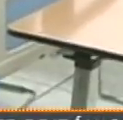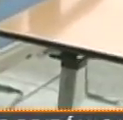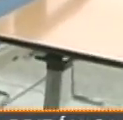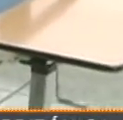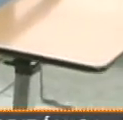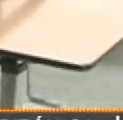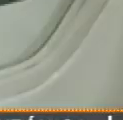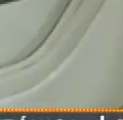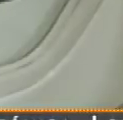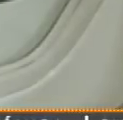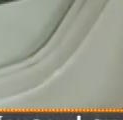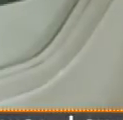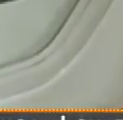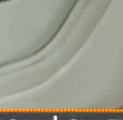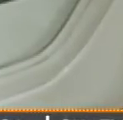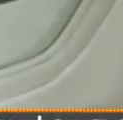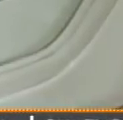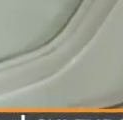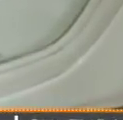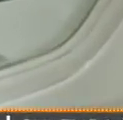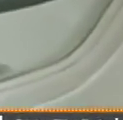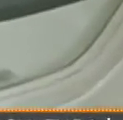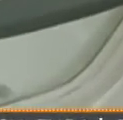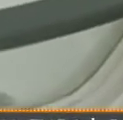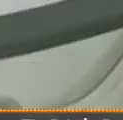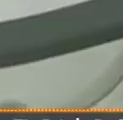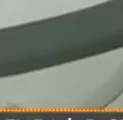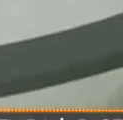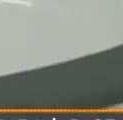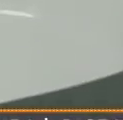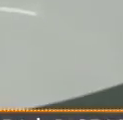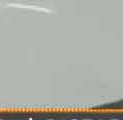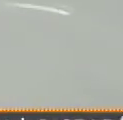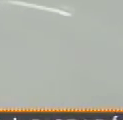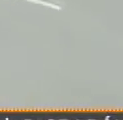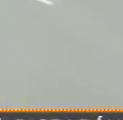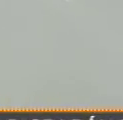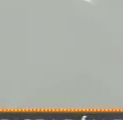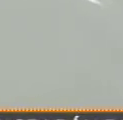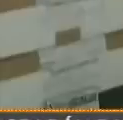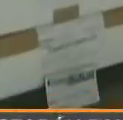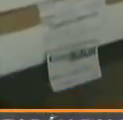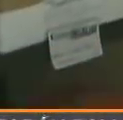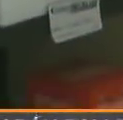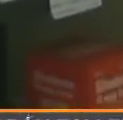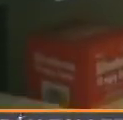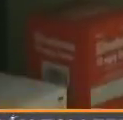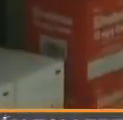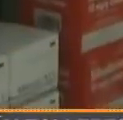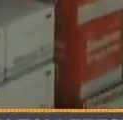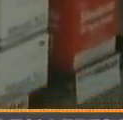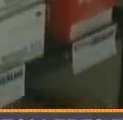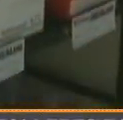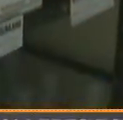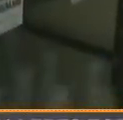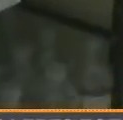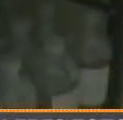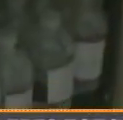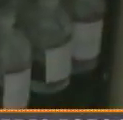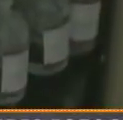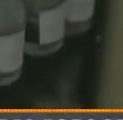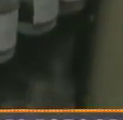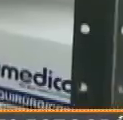querido gobernador, esta maternidad que tiene una capacidad, oigan bien,